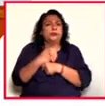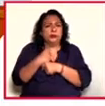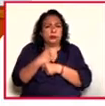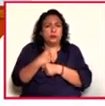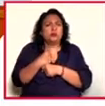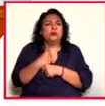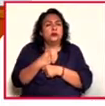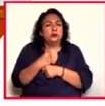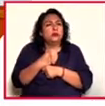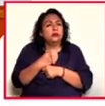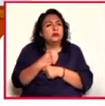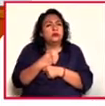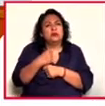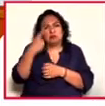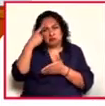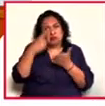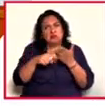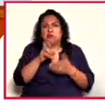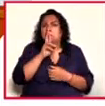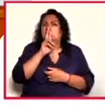creo que están respondiendo